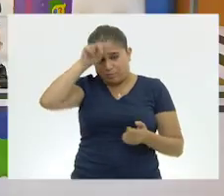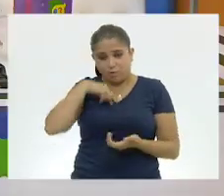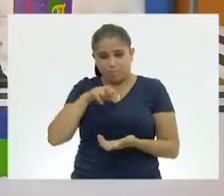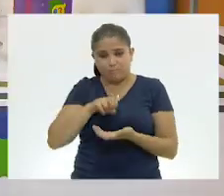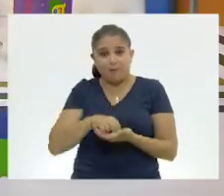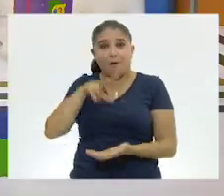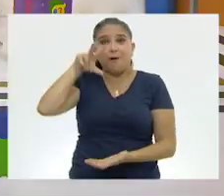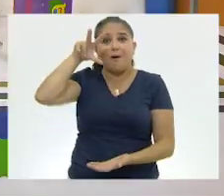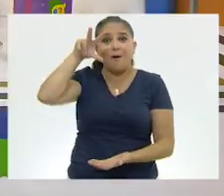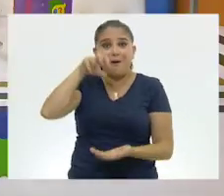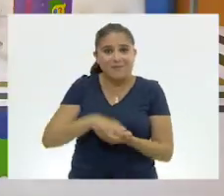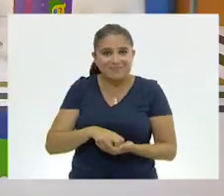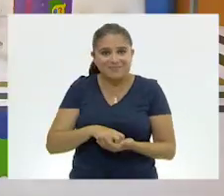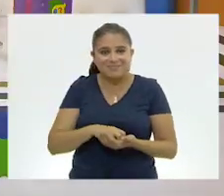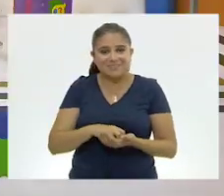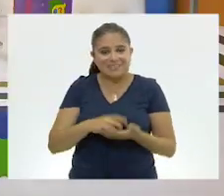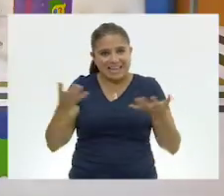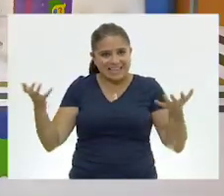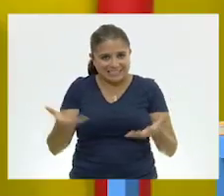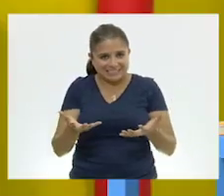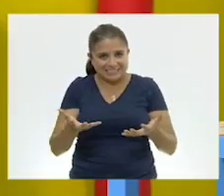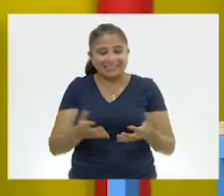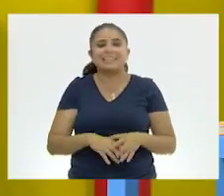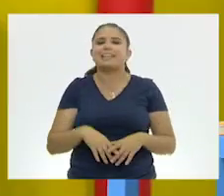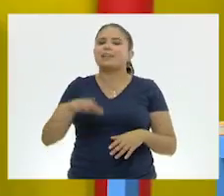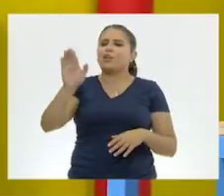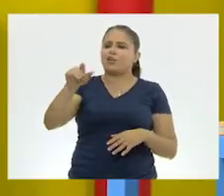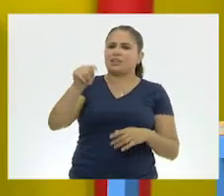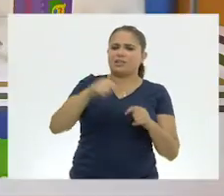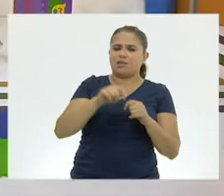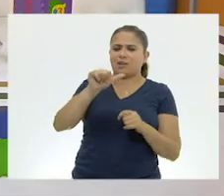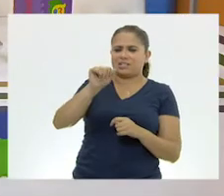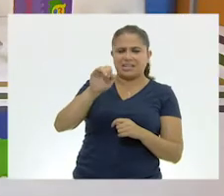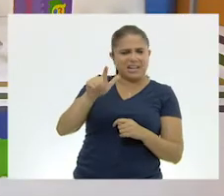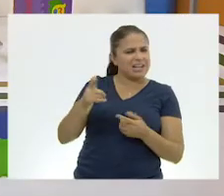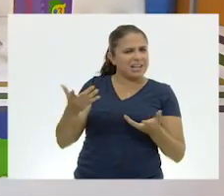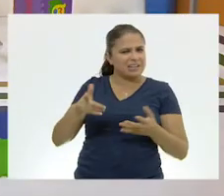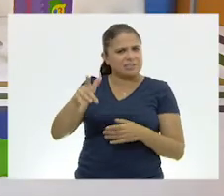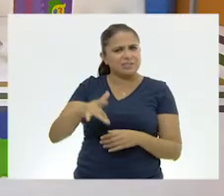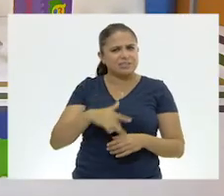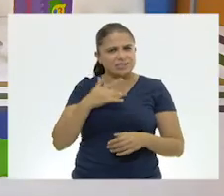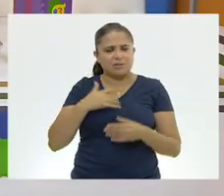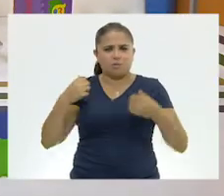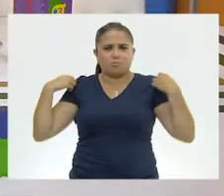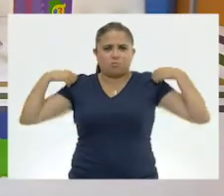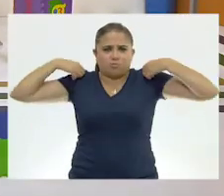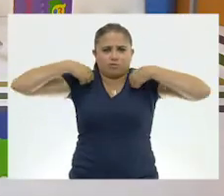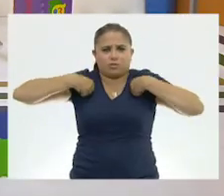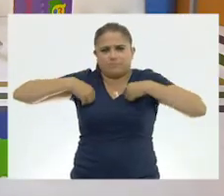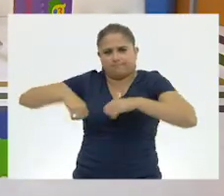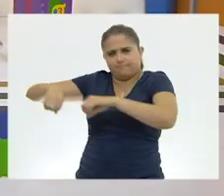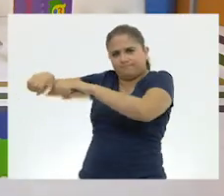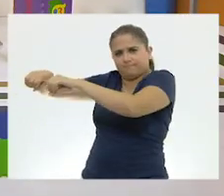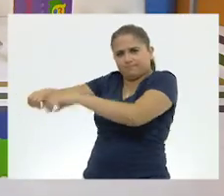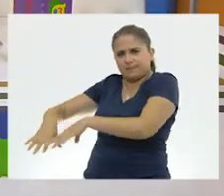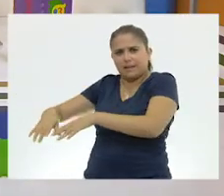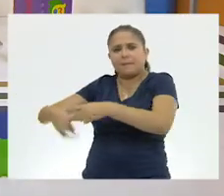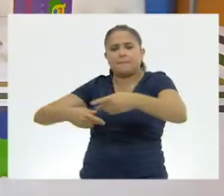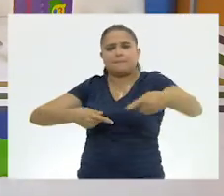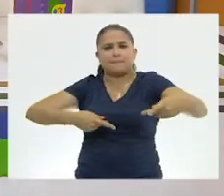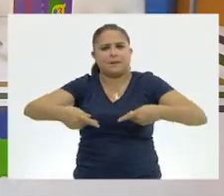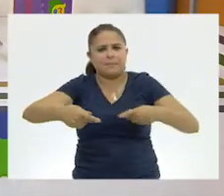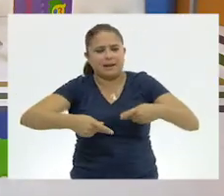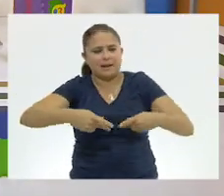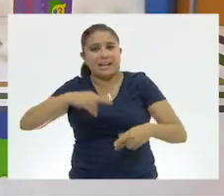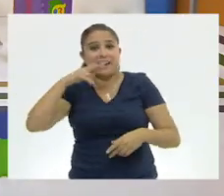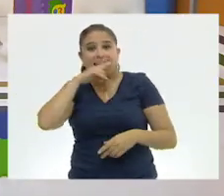¡Perfecto! Tío Asael, ¿qué te parece si bajas tu mochila y se van preparando, en